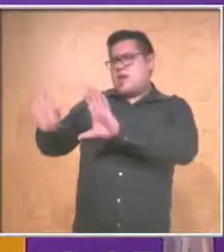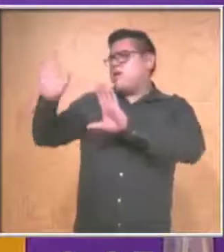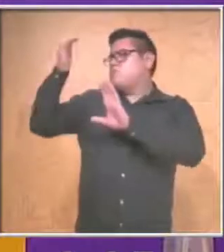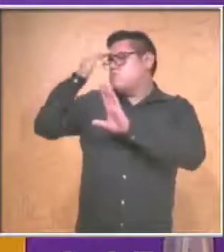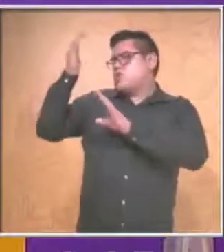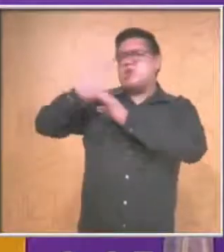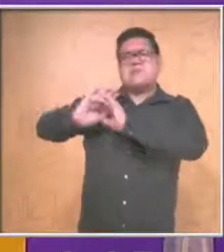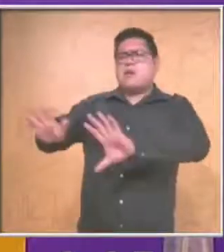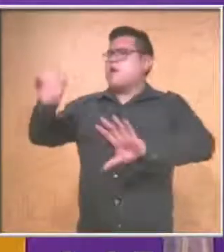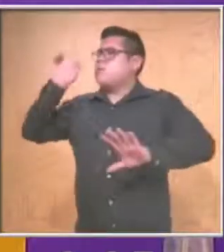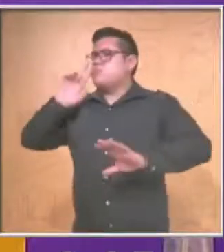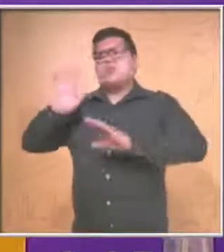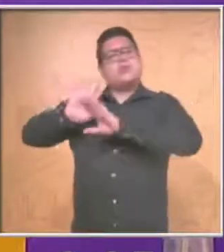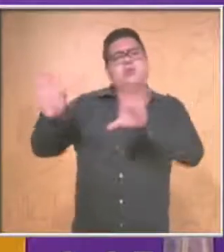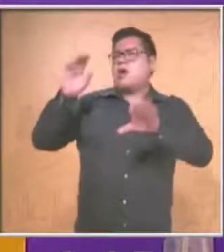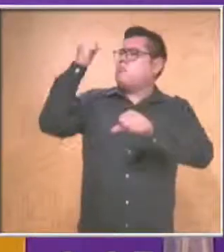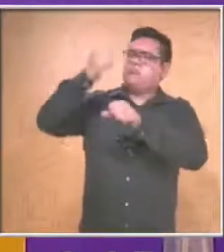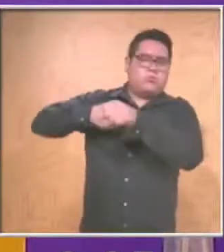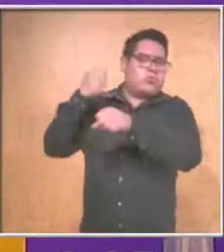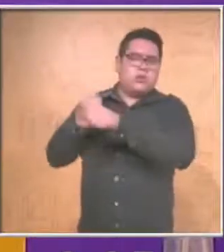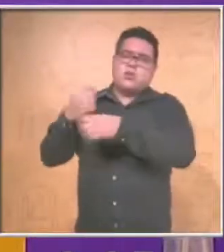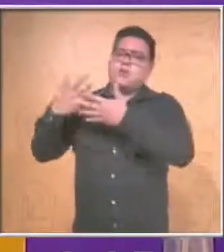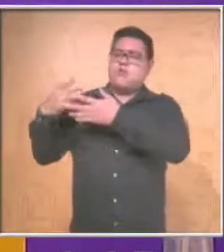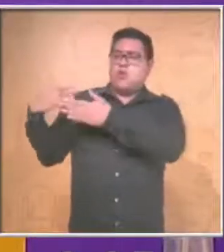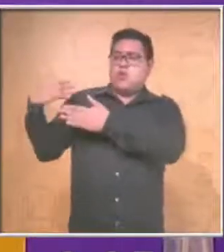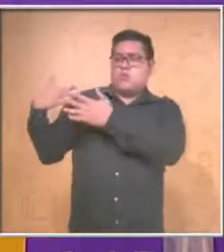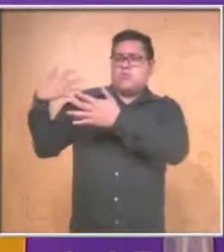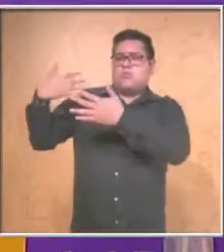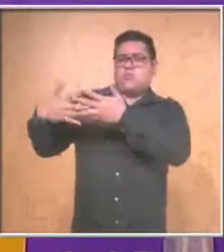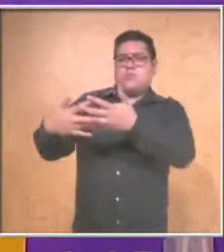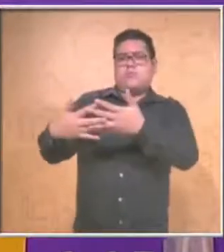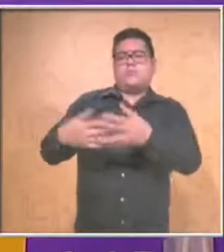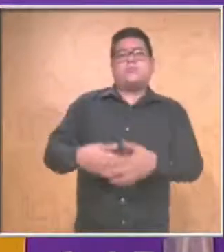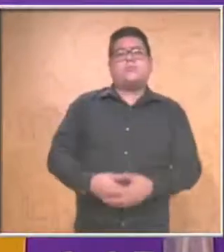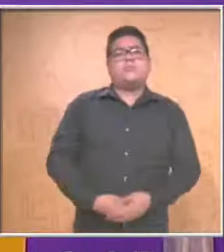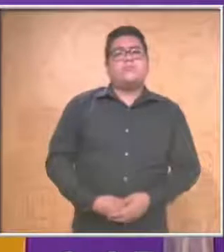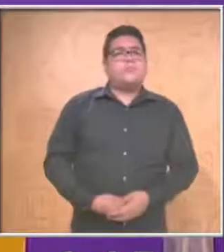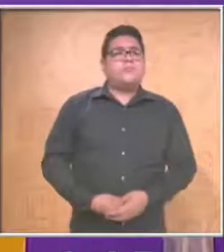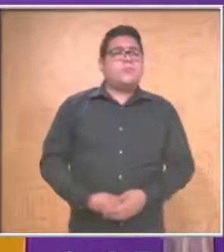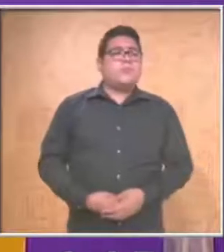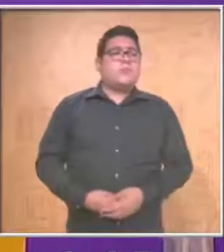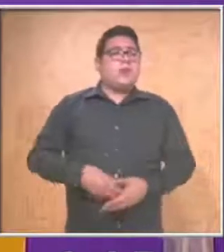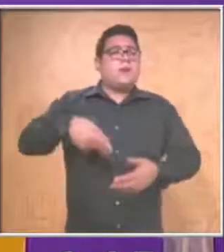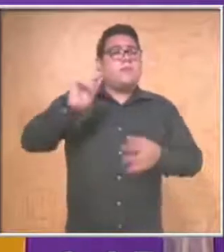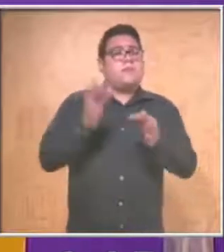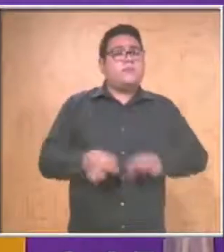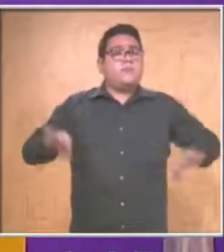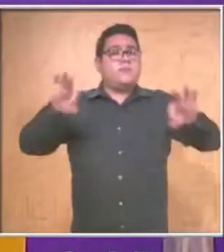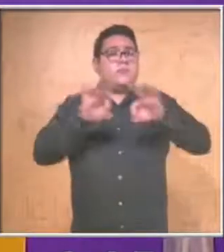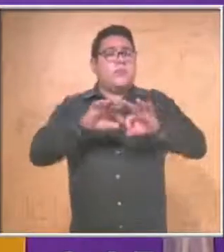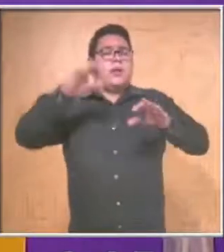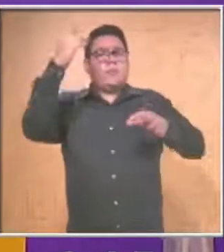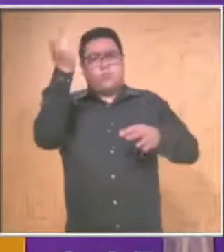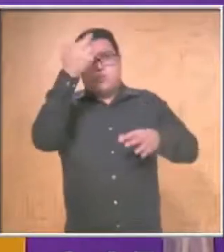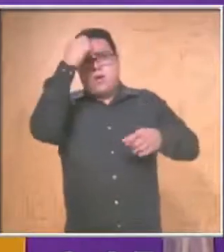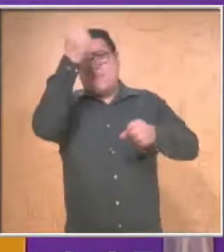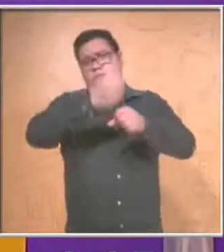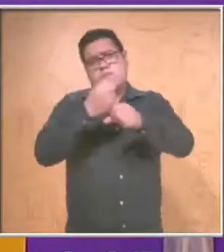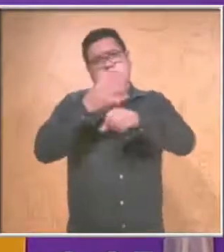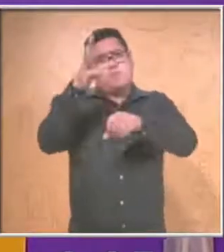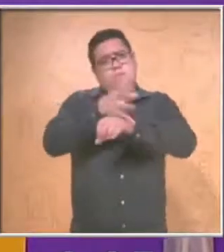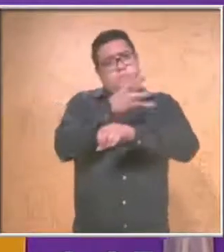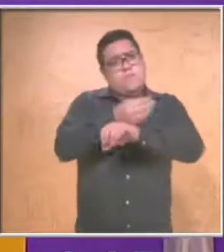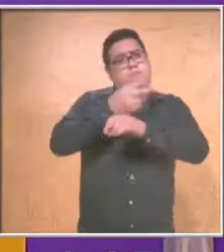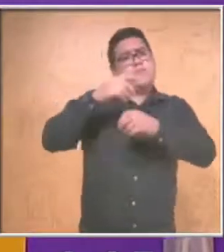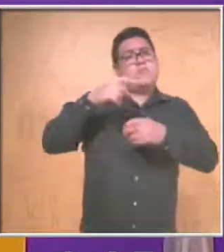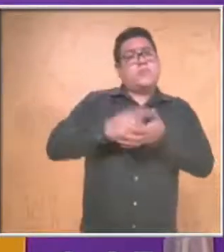repasaste durante varios trimestres el año anterior, pero es importante que lo recuerdes. Te voy a recomendar